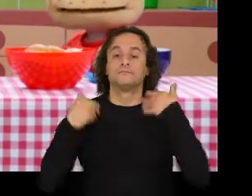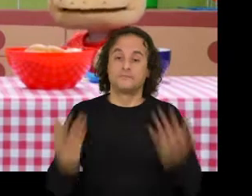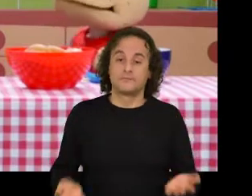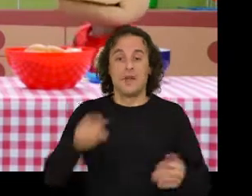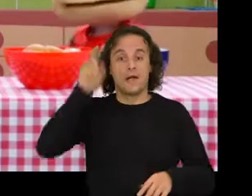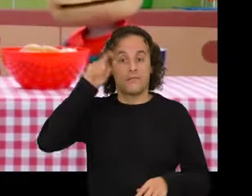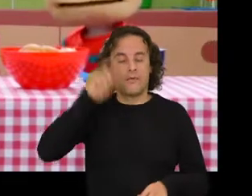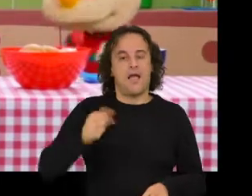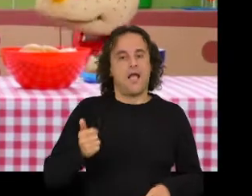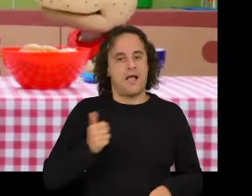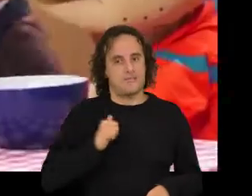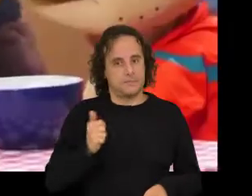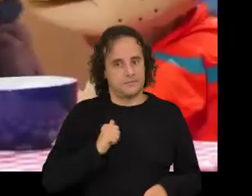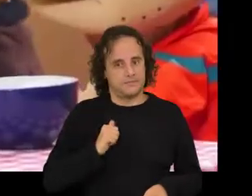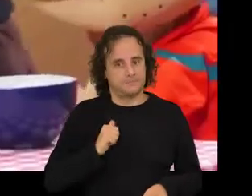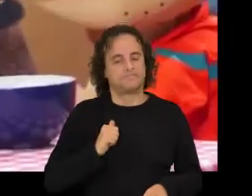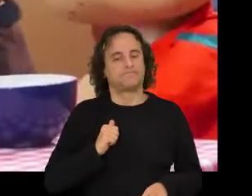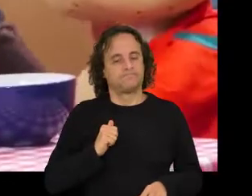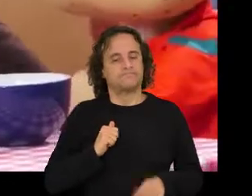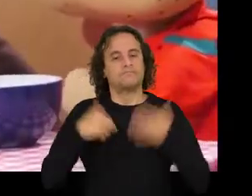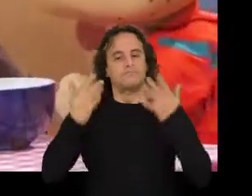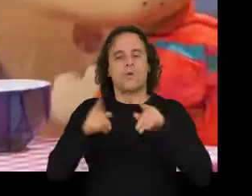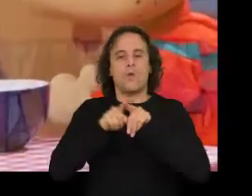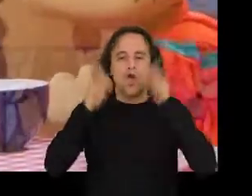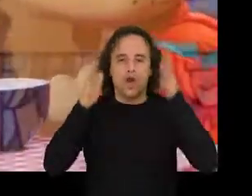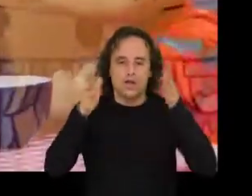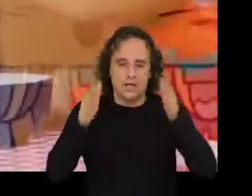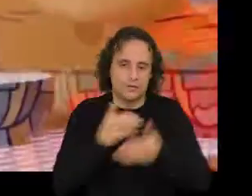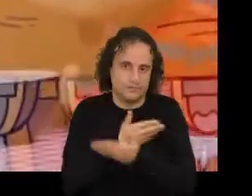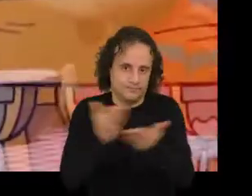Entón, o mestre aproveitó para dar un consejo.